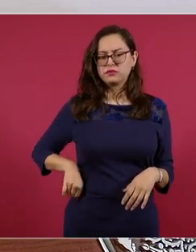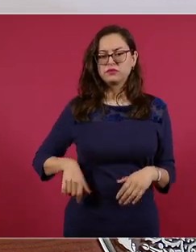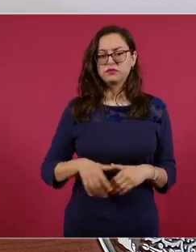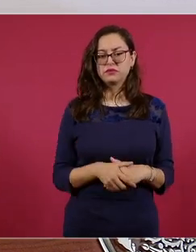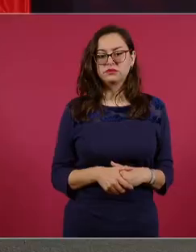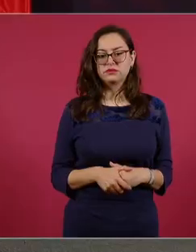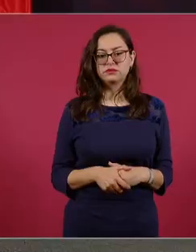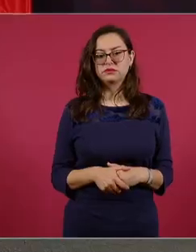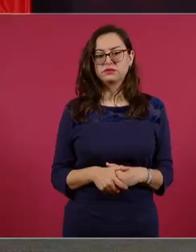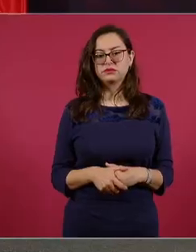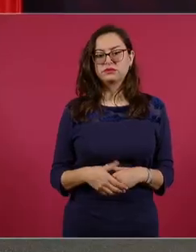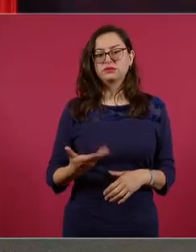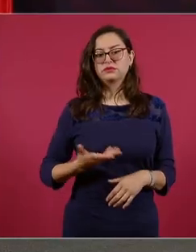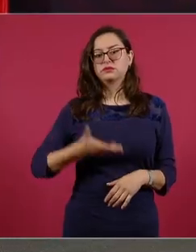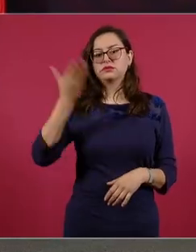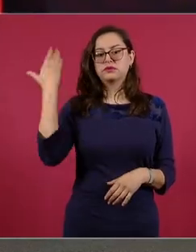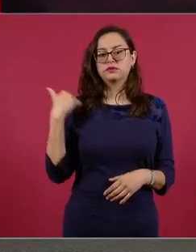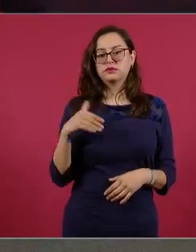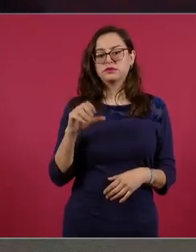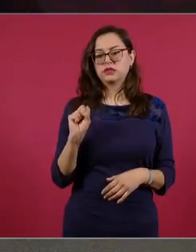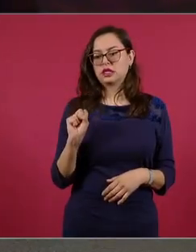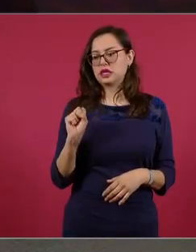estuve en San Francisco,